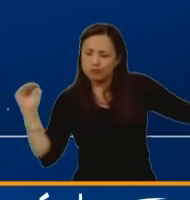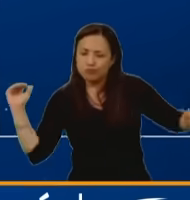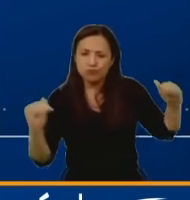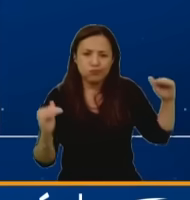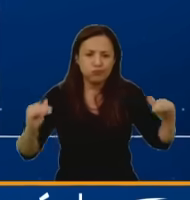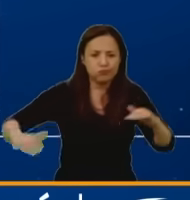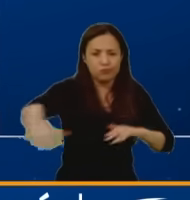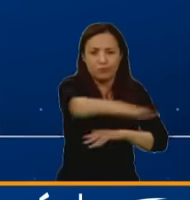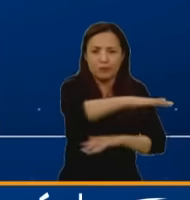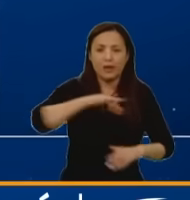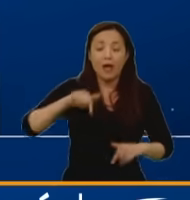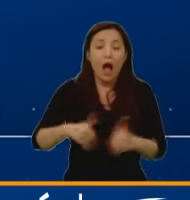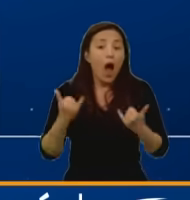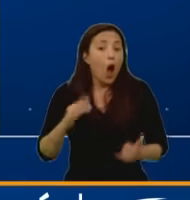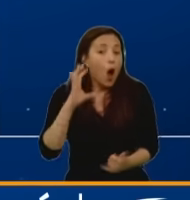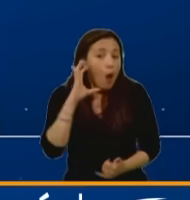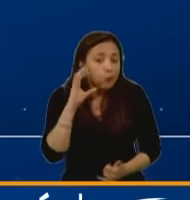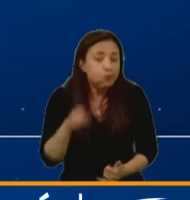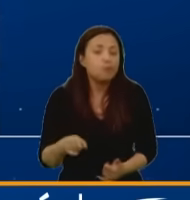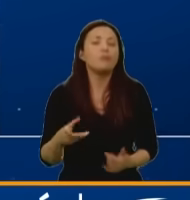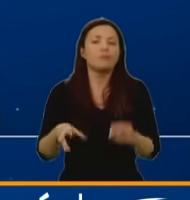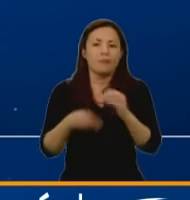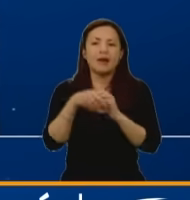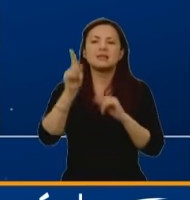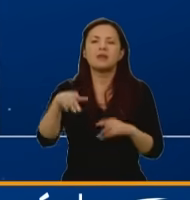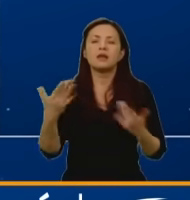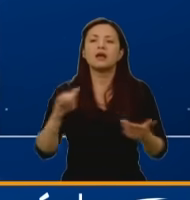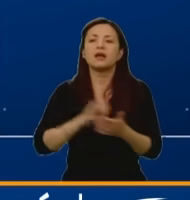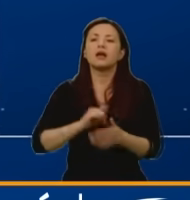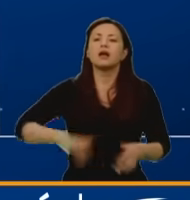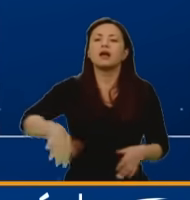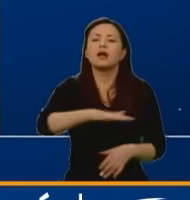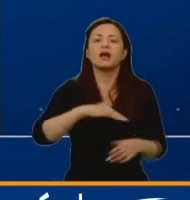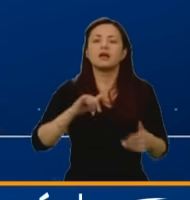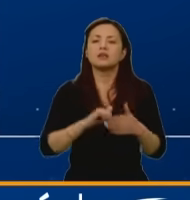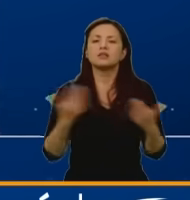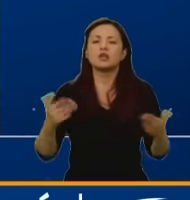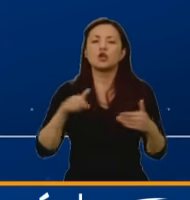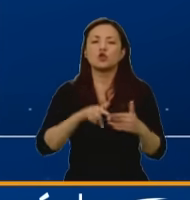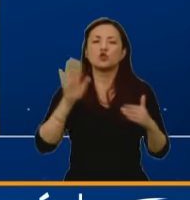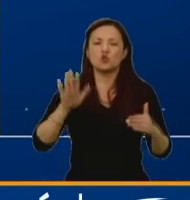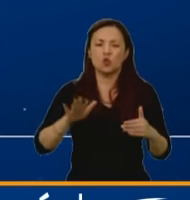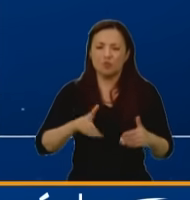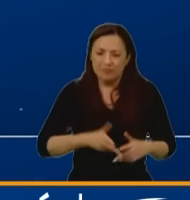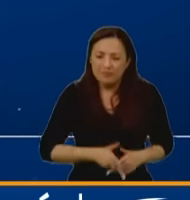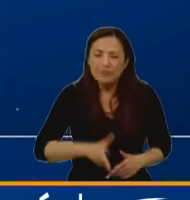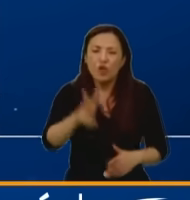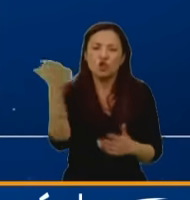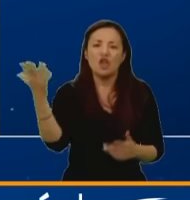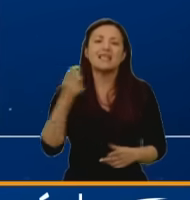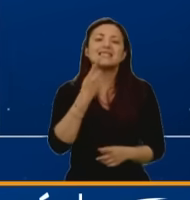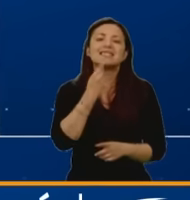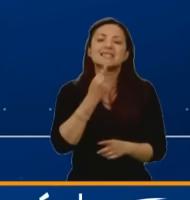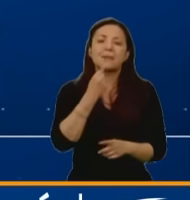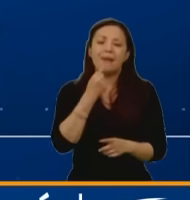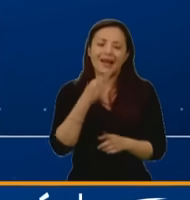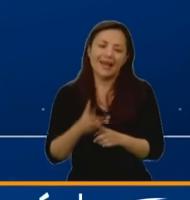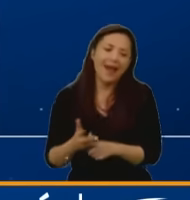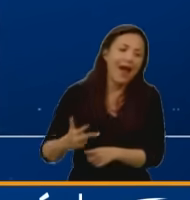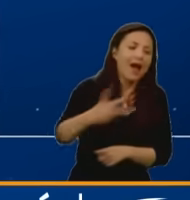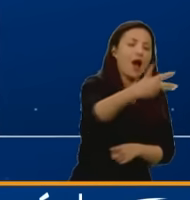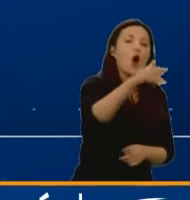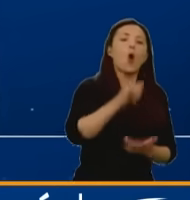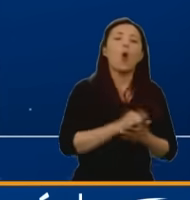vía. En este momento también fue cerrado el paso entre Zipaquirá y Ubaté,